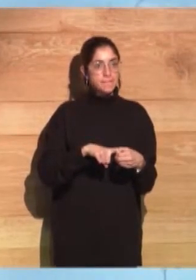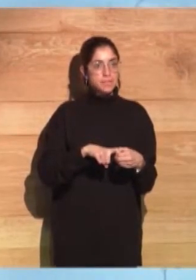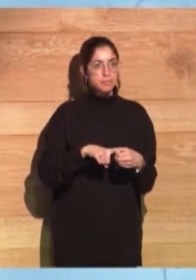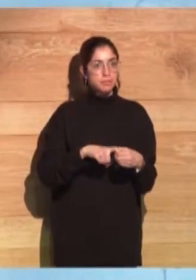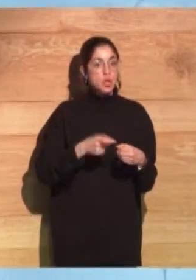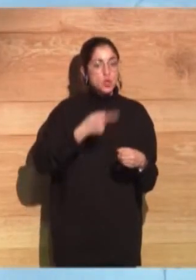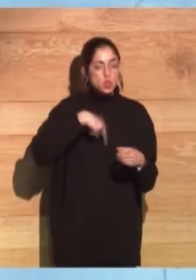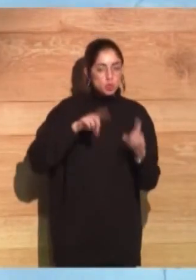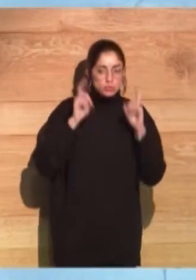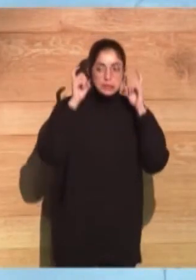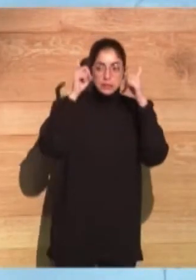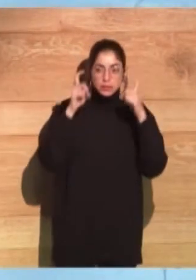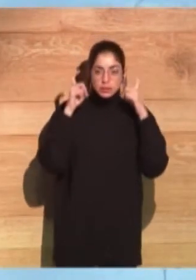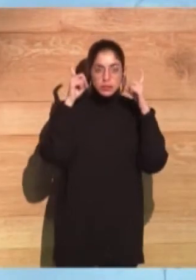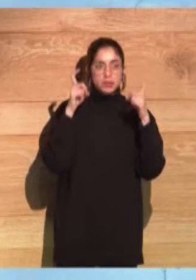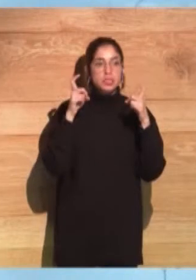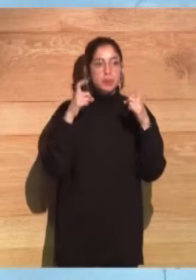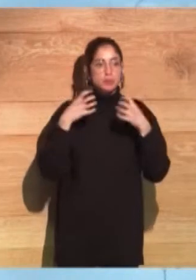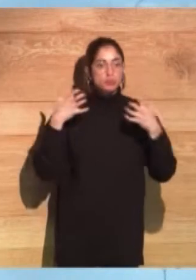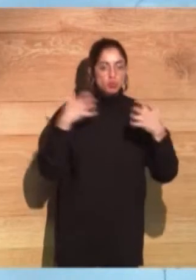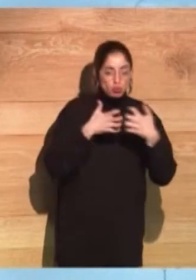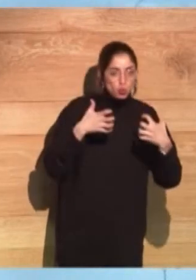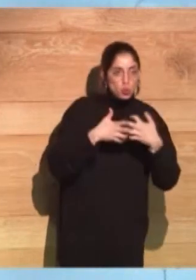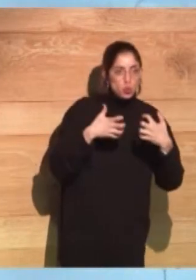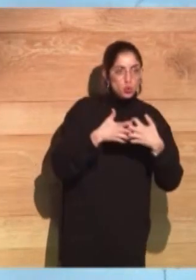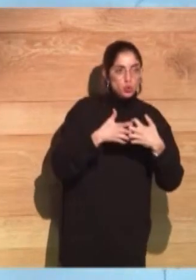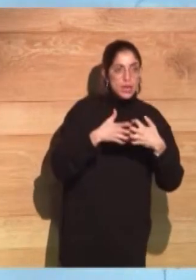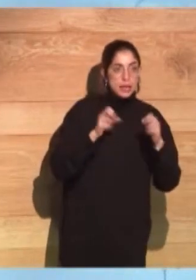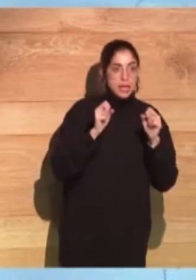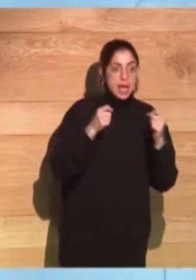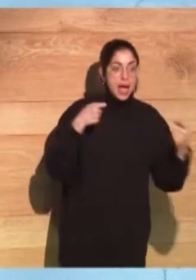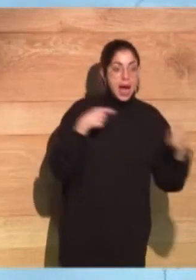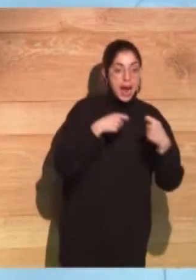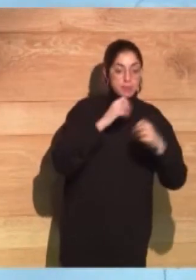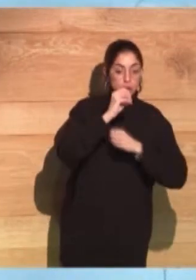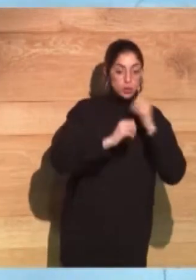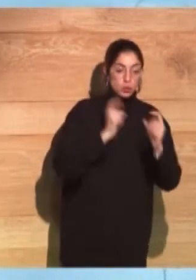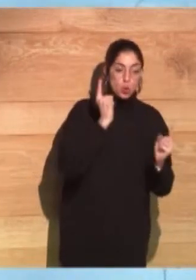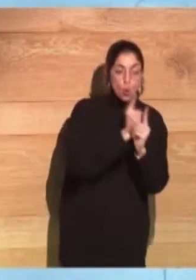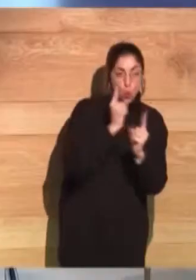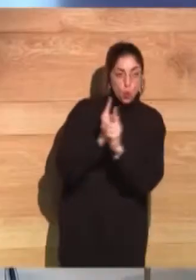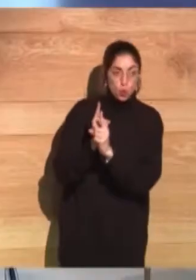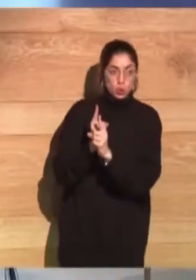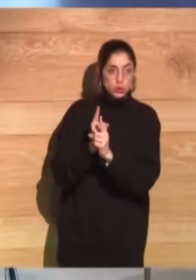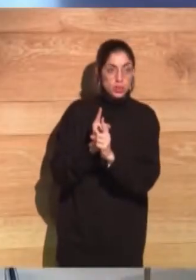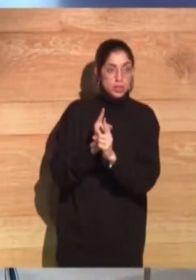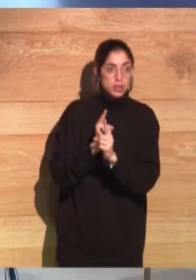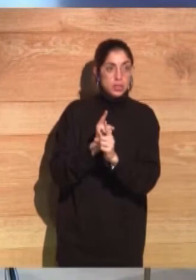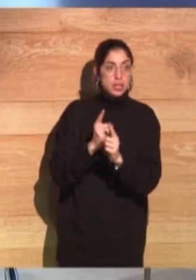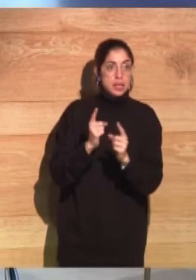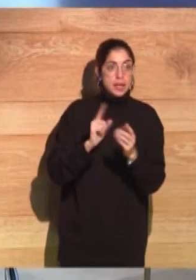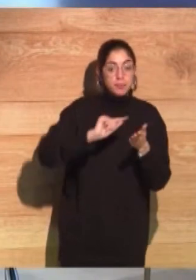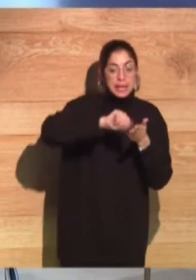y hemos tratado de luchar contra las armas nucleares, promoviendo distintos tratados,